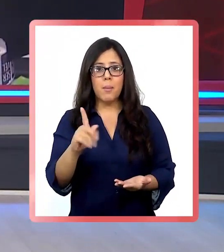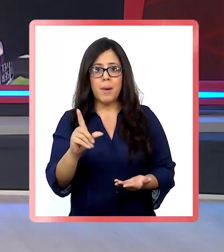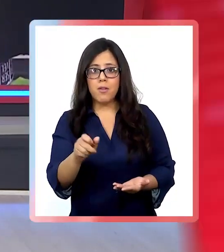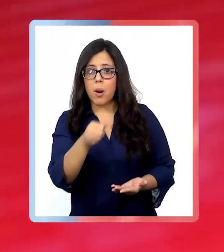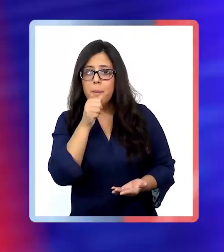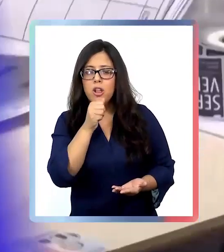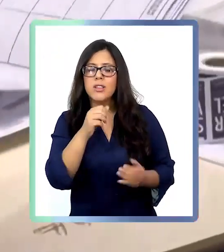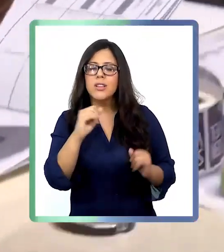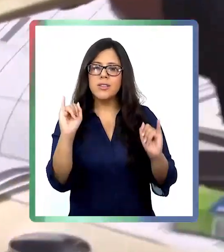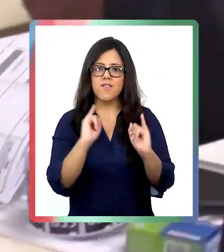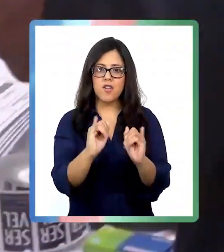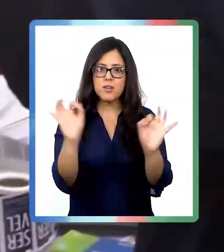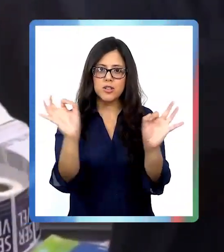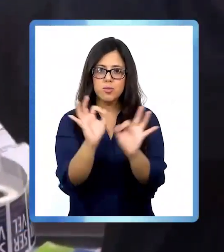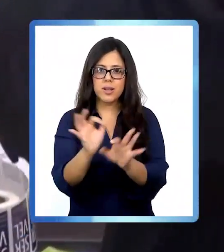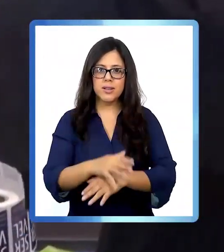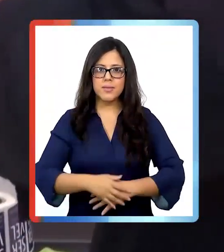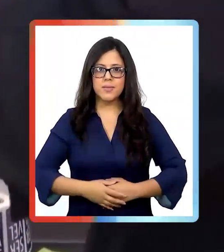esta nota.